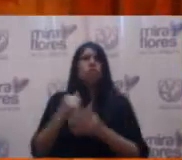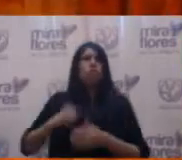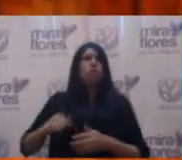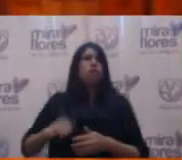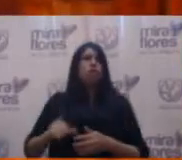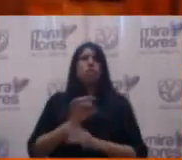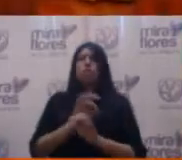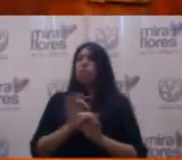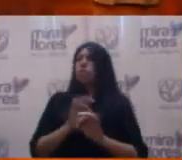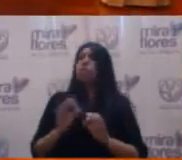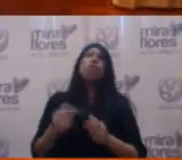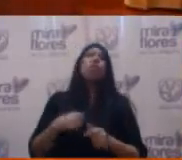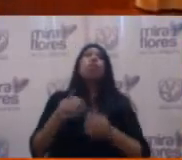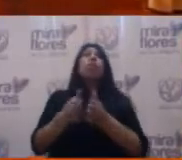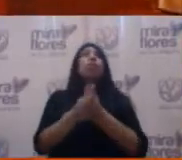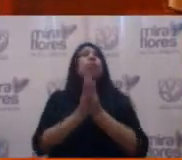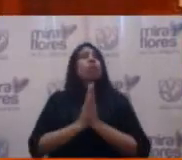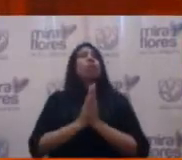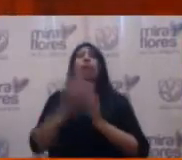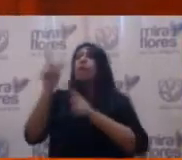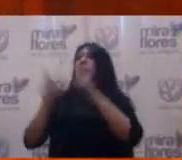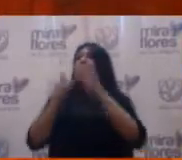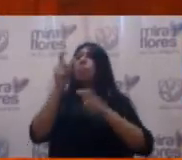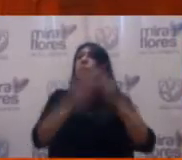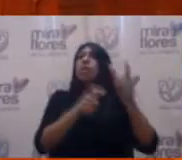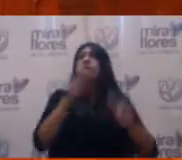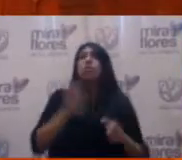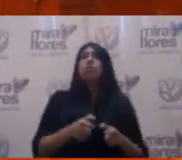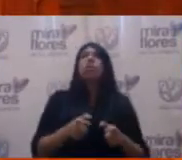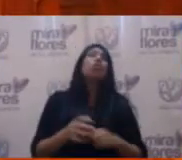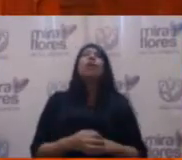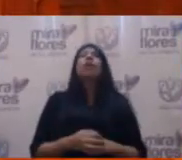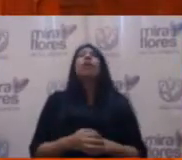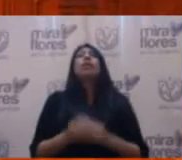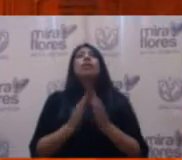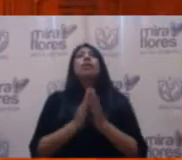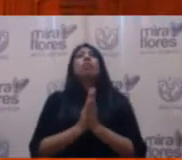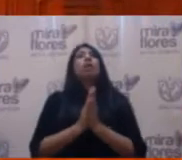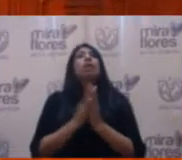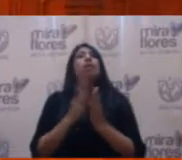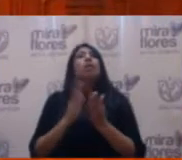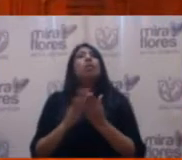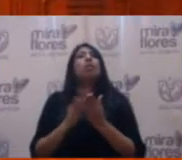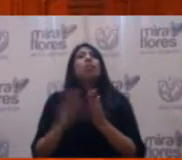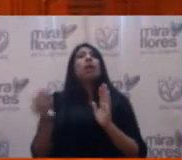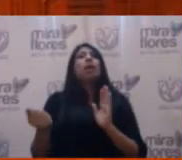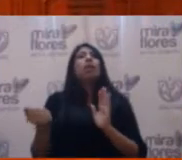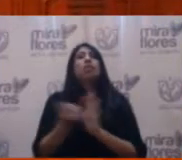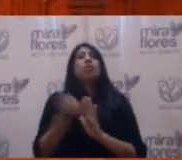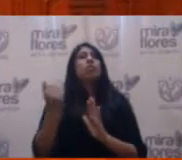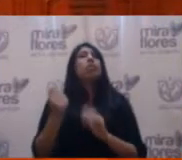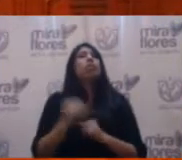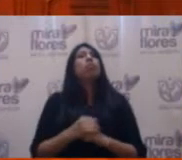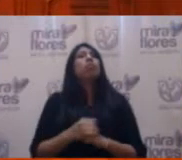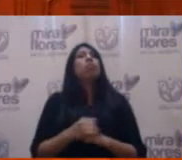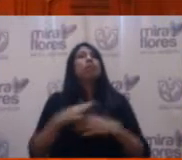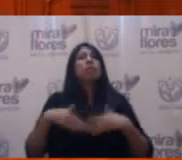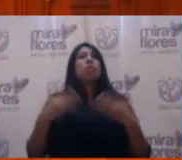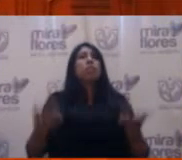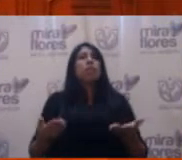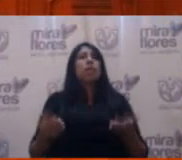más temas que tratar, voy a pedirle a los miembros del Consejo que se sirvan a exonerarnos de la aprobación del acta para la ejecución inmediata de los